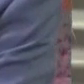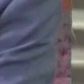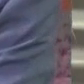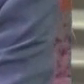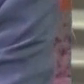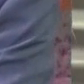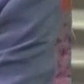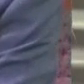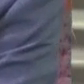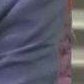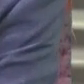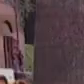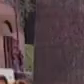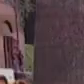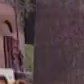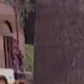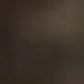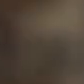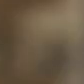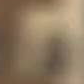corte y regresamos en la última palabra.